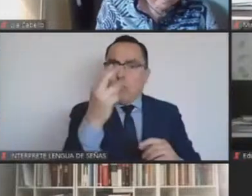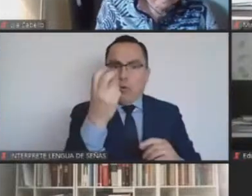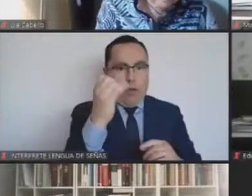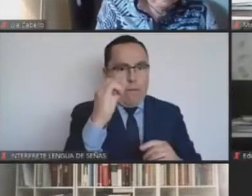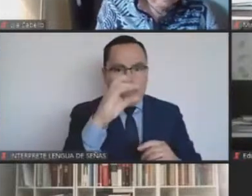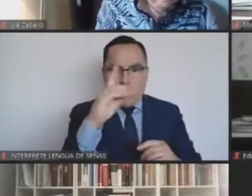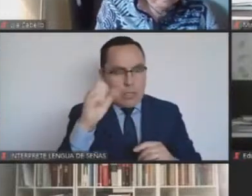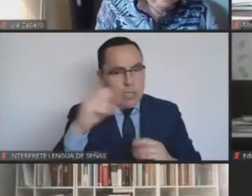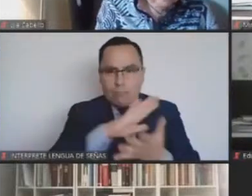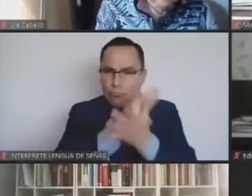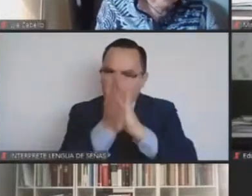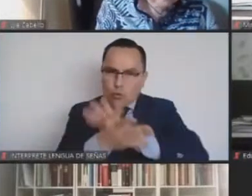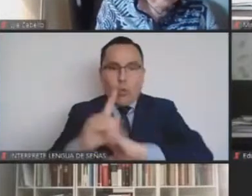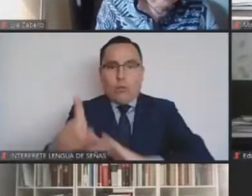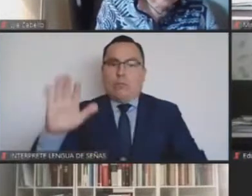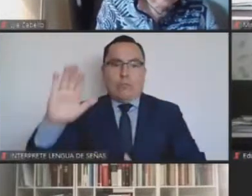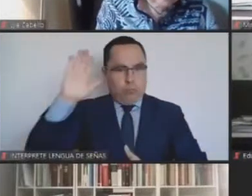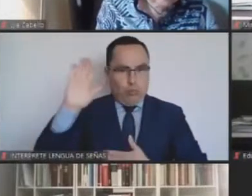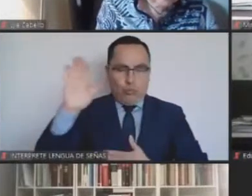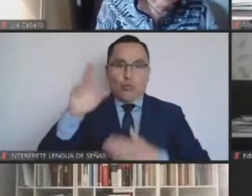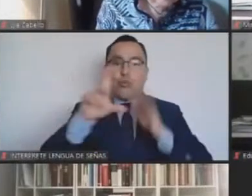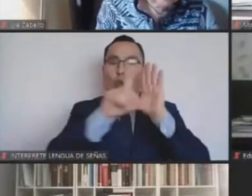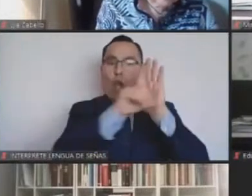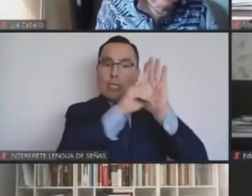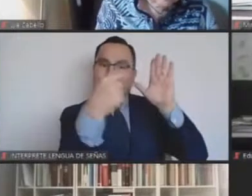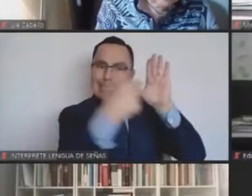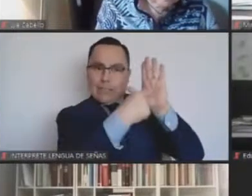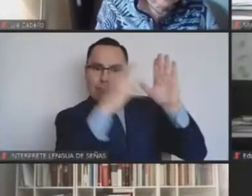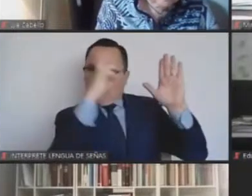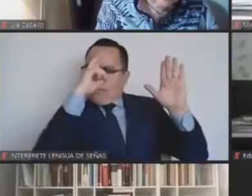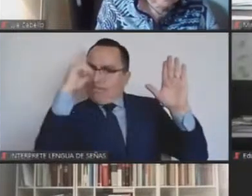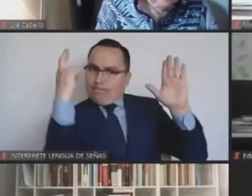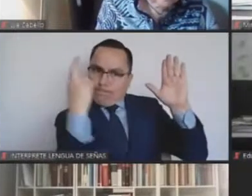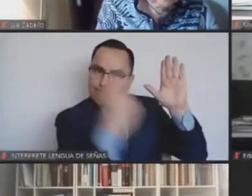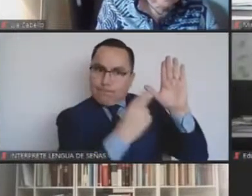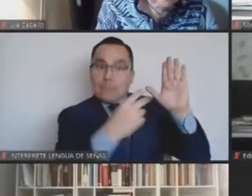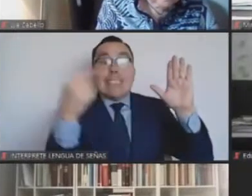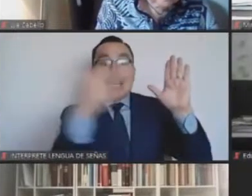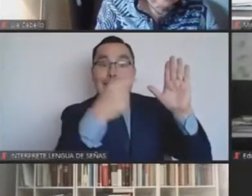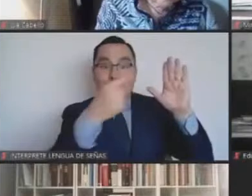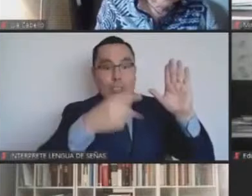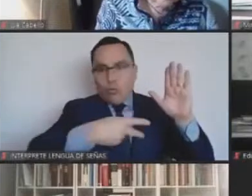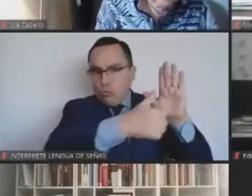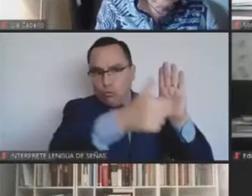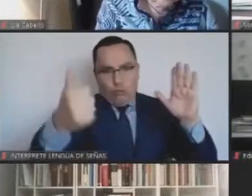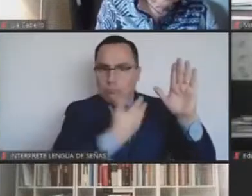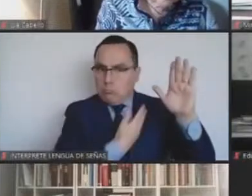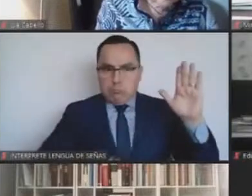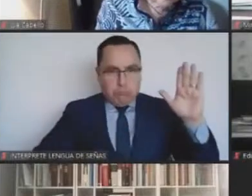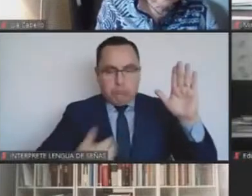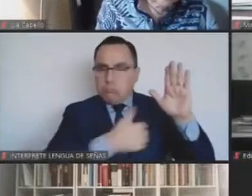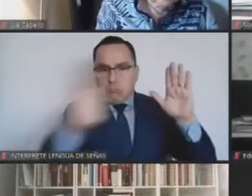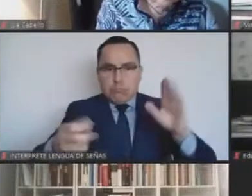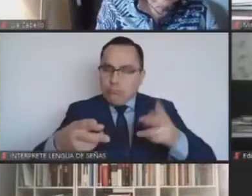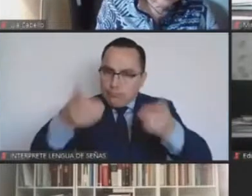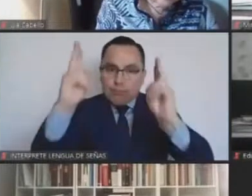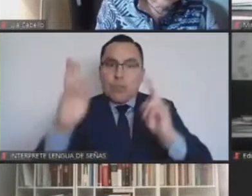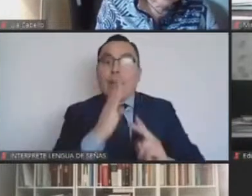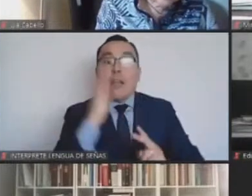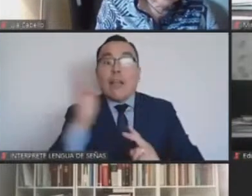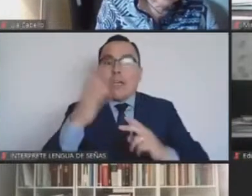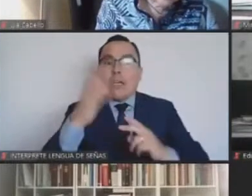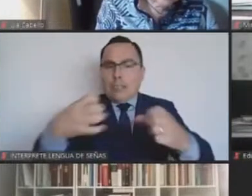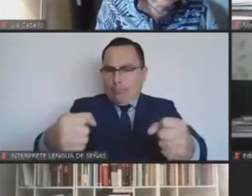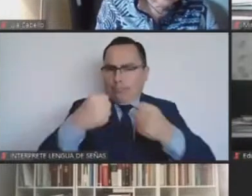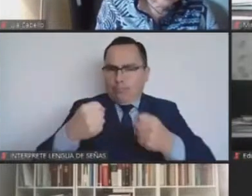también que nuestros compromisos con las leyes y el ejercicio soberano y libre de la justicia son la base más sólida de